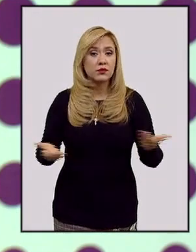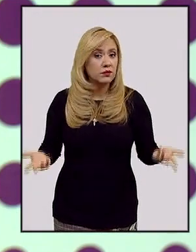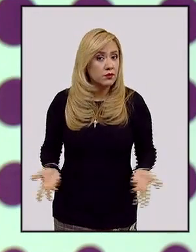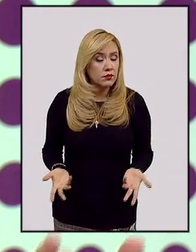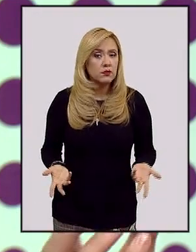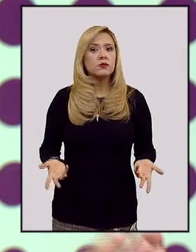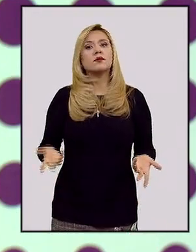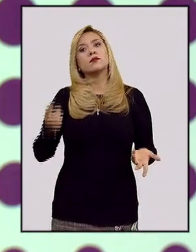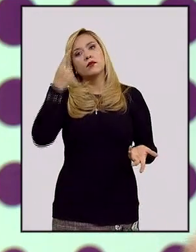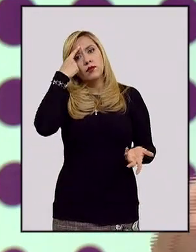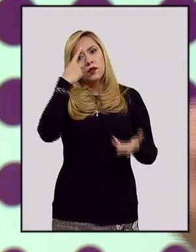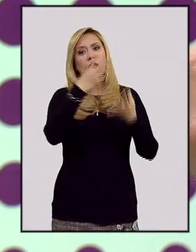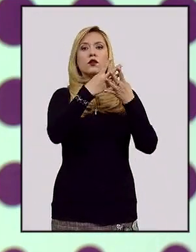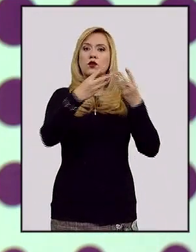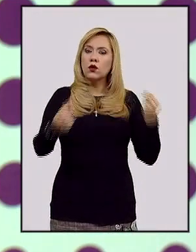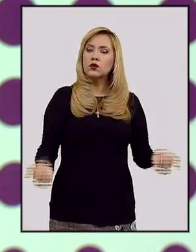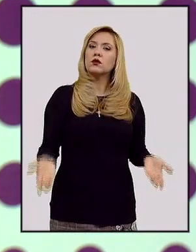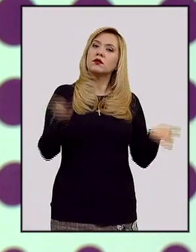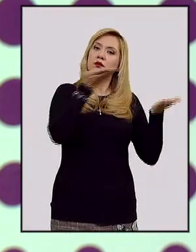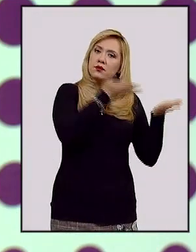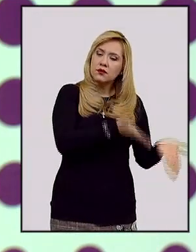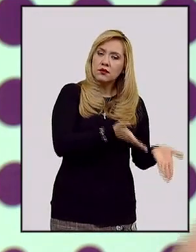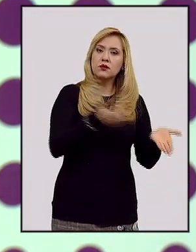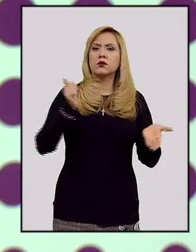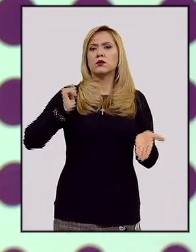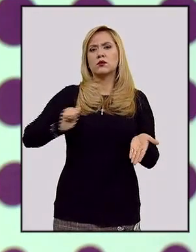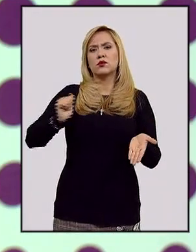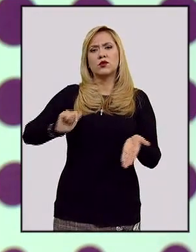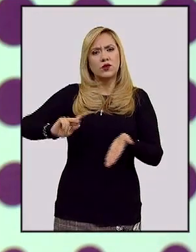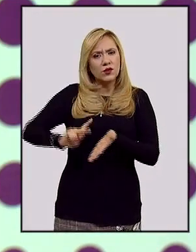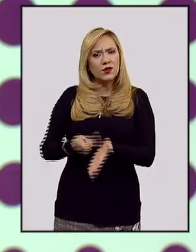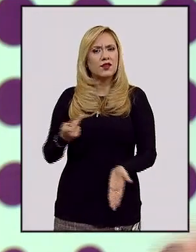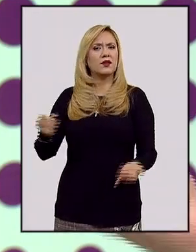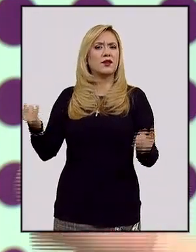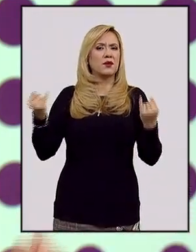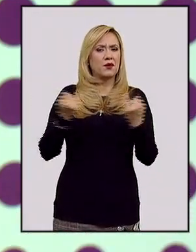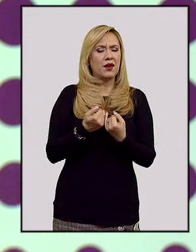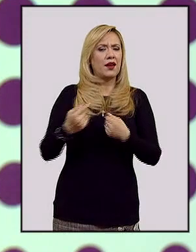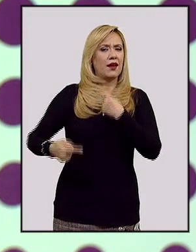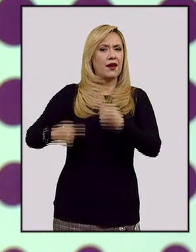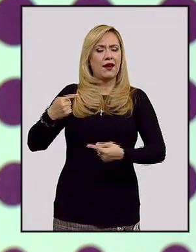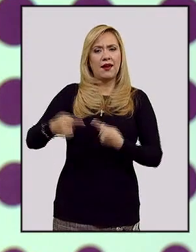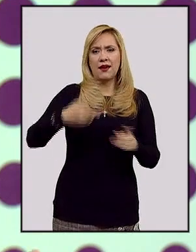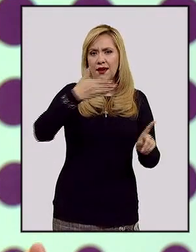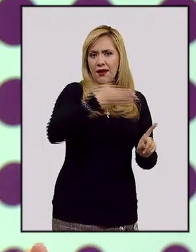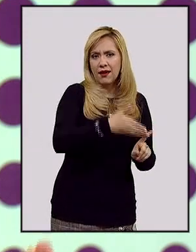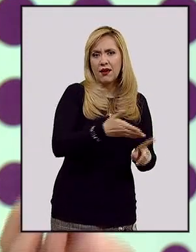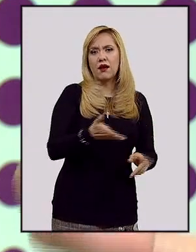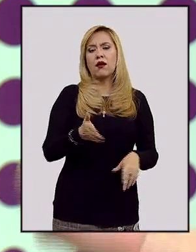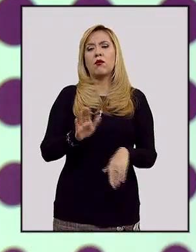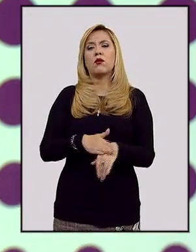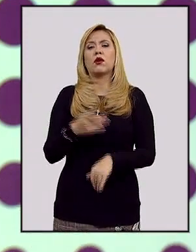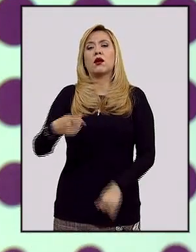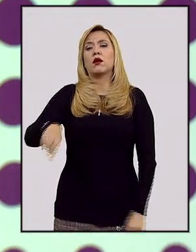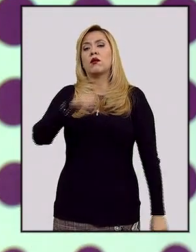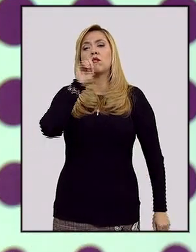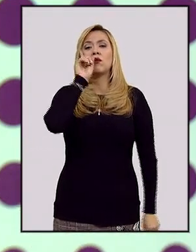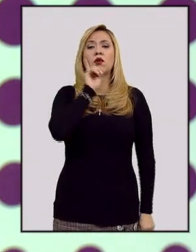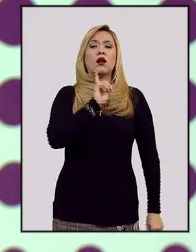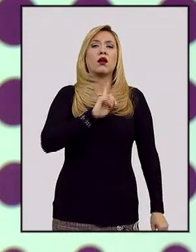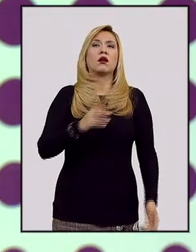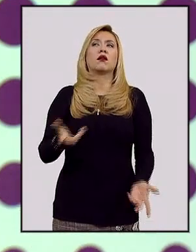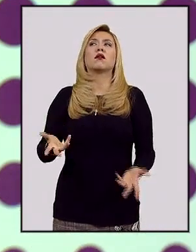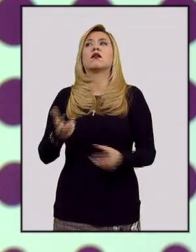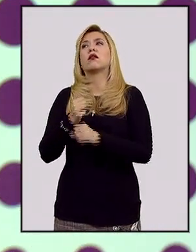correcta, y entonces viene esta presión enorme para el personal de salud, y quienes acaban pagando el plato roto son las mujeres